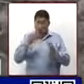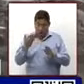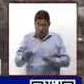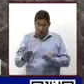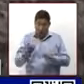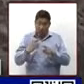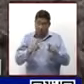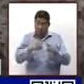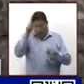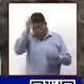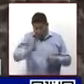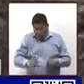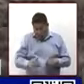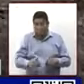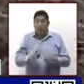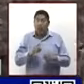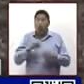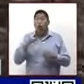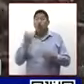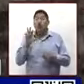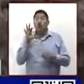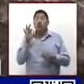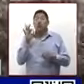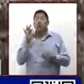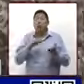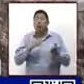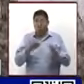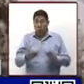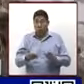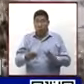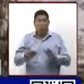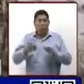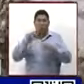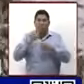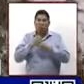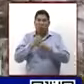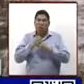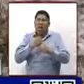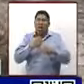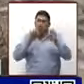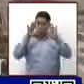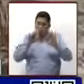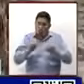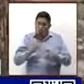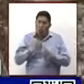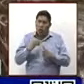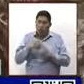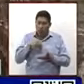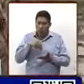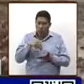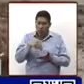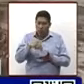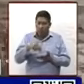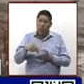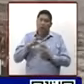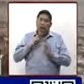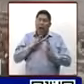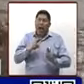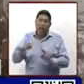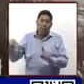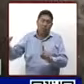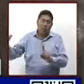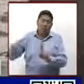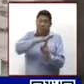el resto 9 por arrastre de ríos, bueno, por exceso de las lluvias o que ha ido sorprendiendo en los ríos a